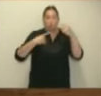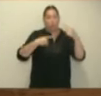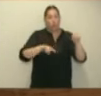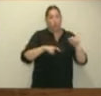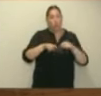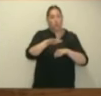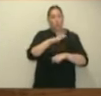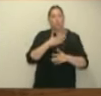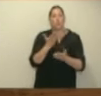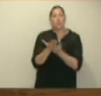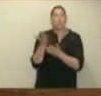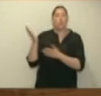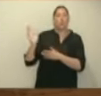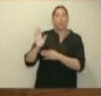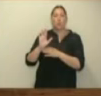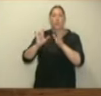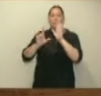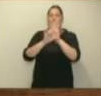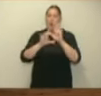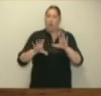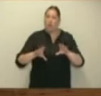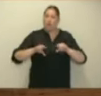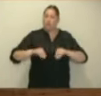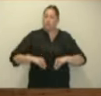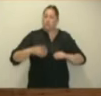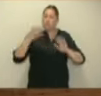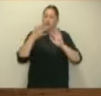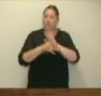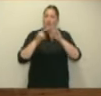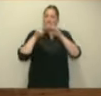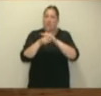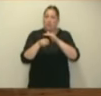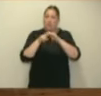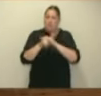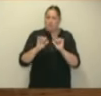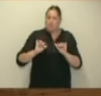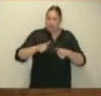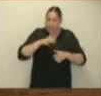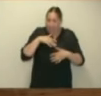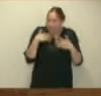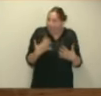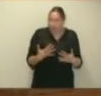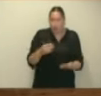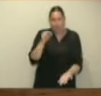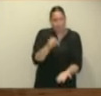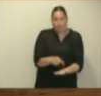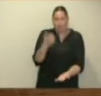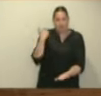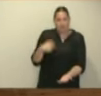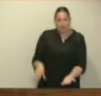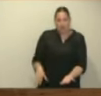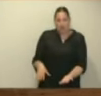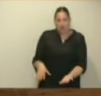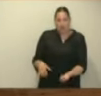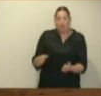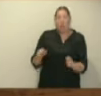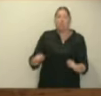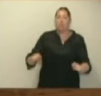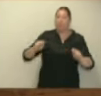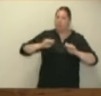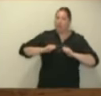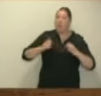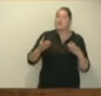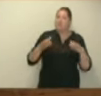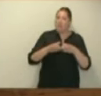ley implica decidir que su tramitación comience a partir de este mismo momento, permitiendo a esta Cámara disponer de un